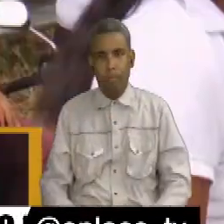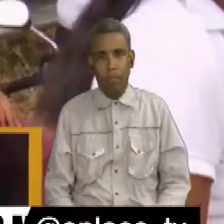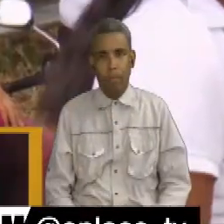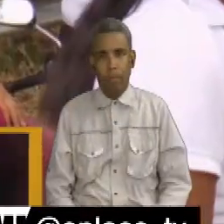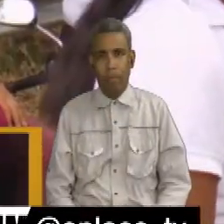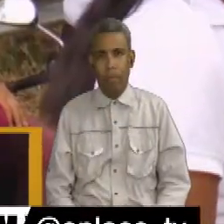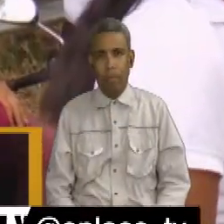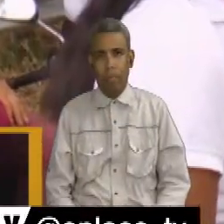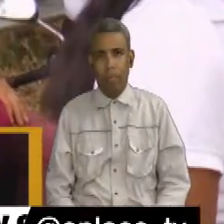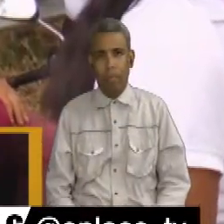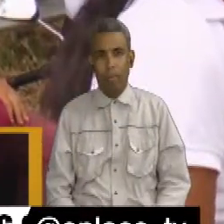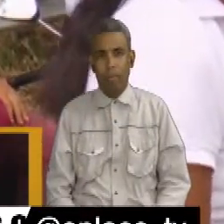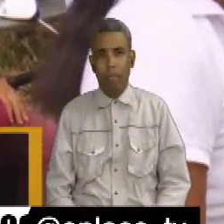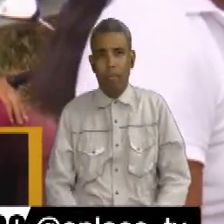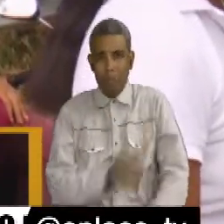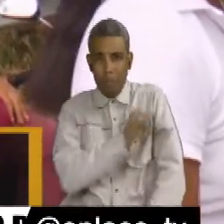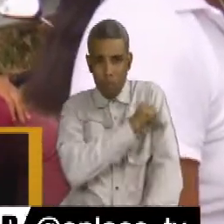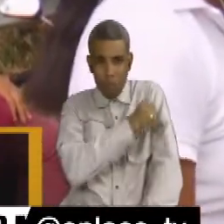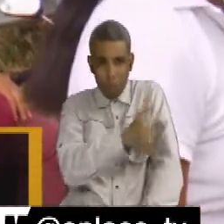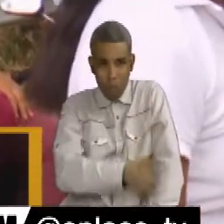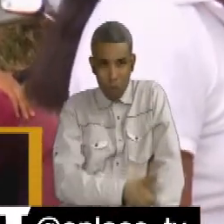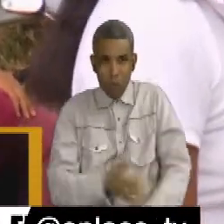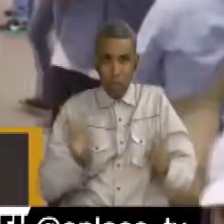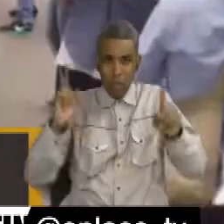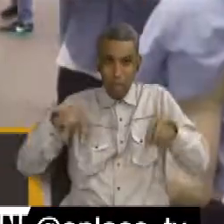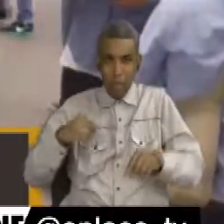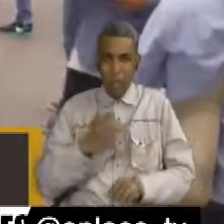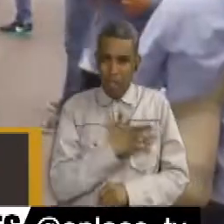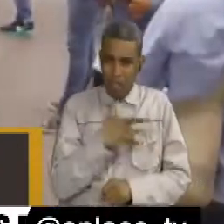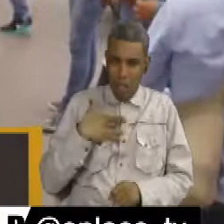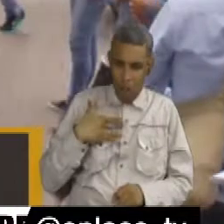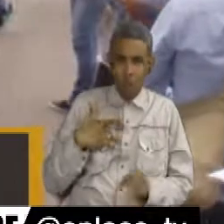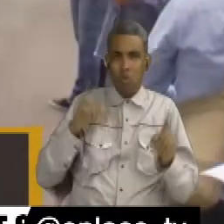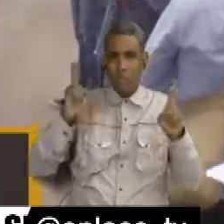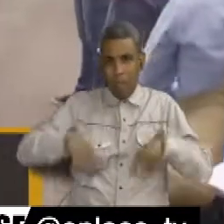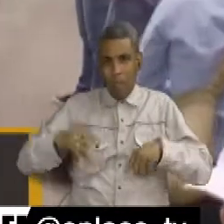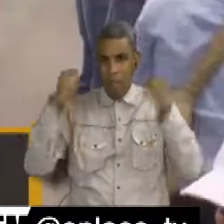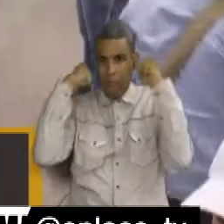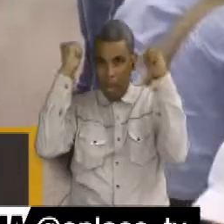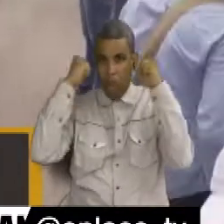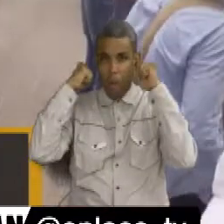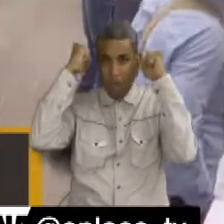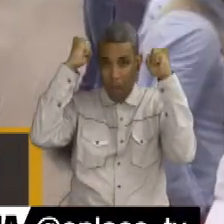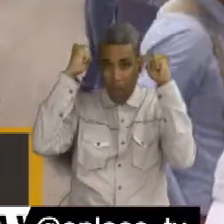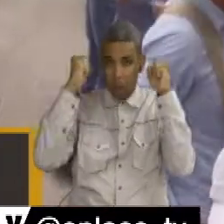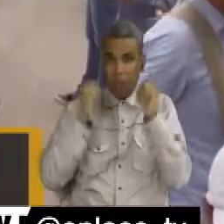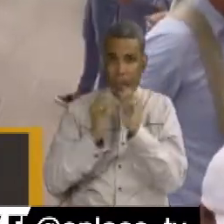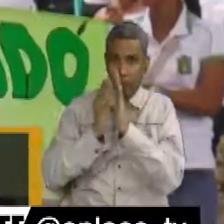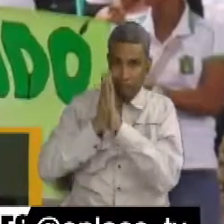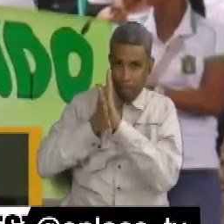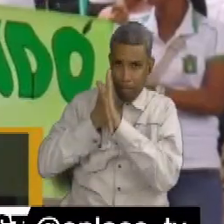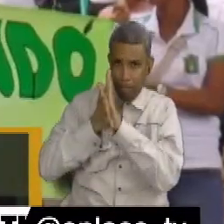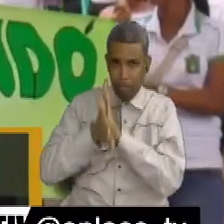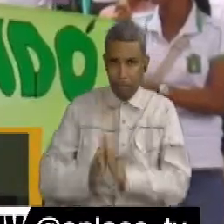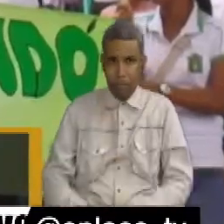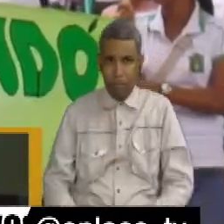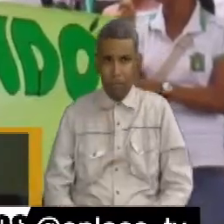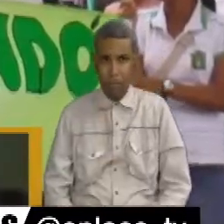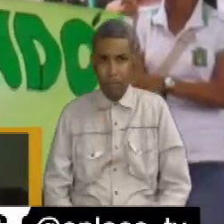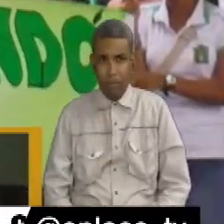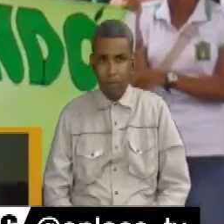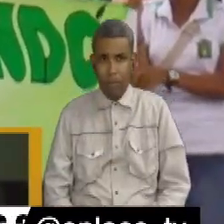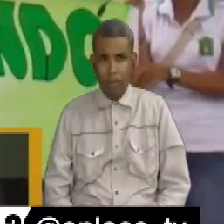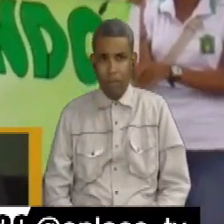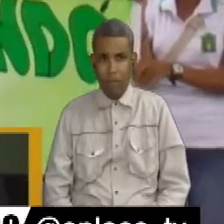Yondó, también en esa población antioqueña hay reclamos de los trabajadores de la salud. Así lo ha dado a conocer uno de sus concejales. El sistema de salud en nuestro municipio de